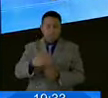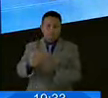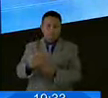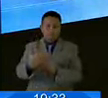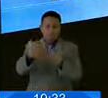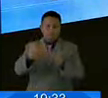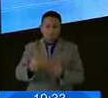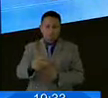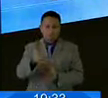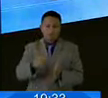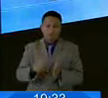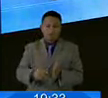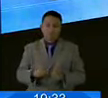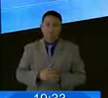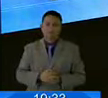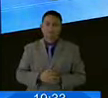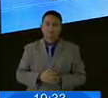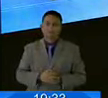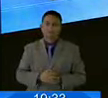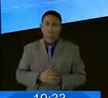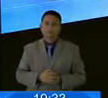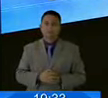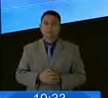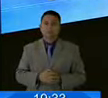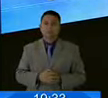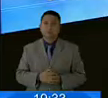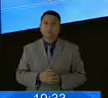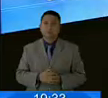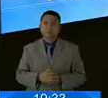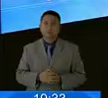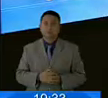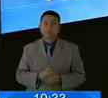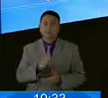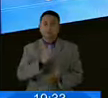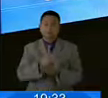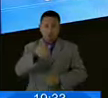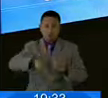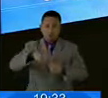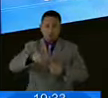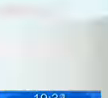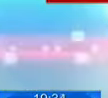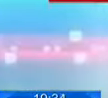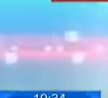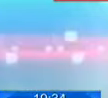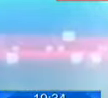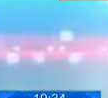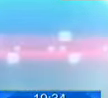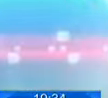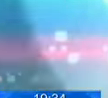de este trágico accidente. María Fernanda, nos vamos a una pausa comercial. Ya volvemos.